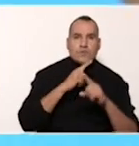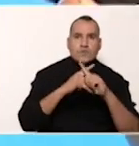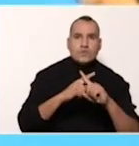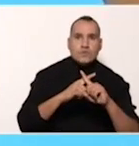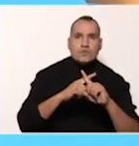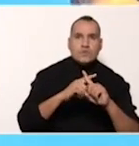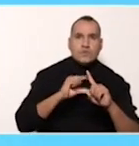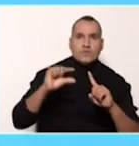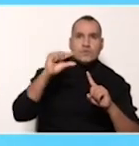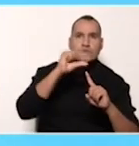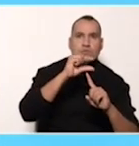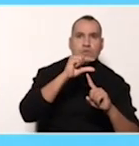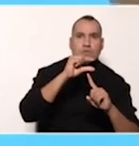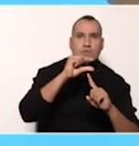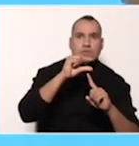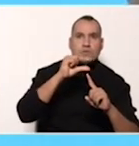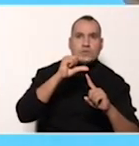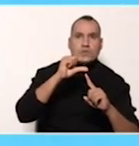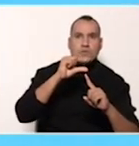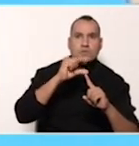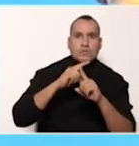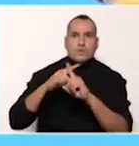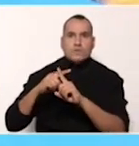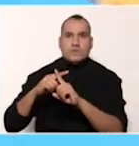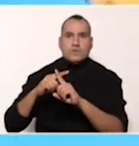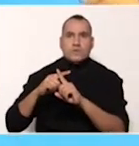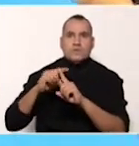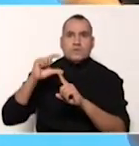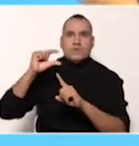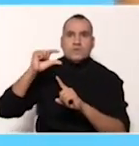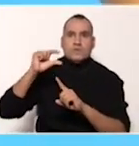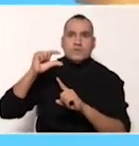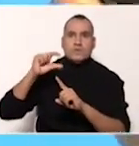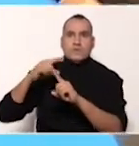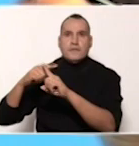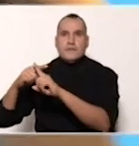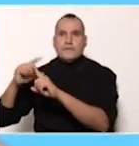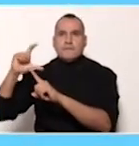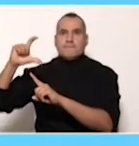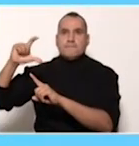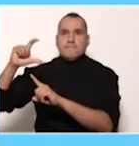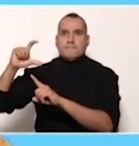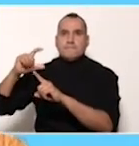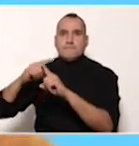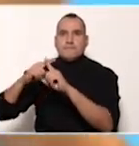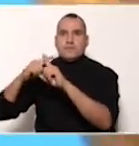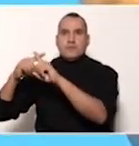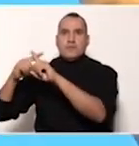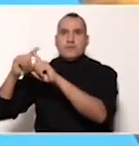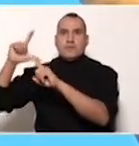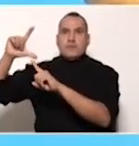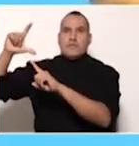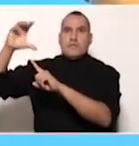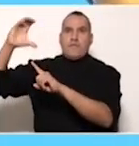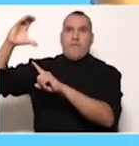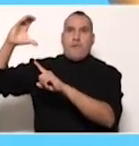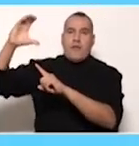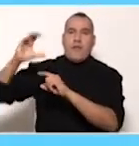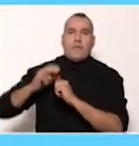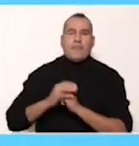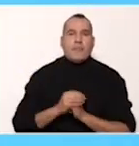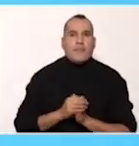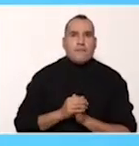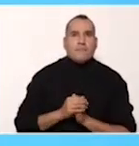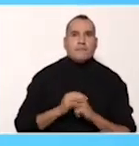y van subiendo el exponente. Vean que aquí empezó con exponente 1,